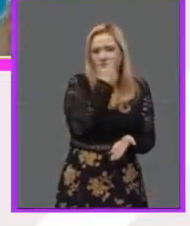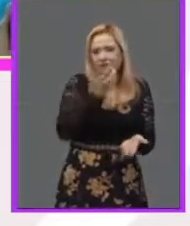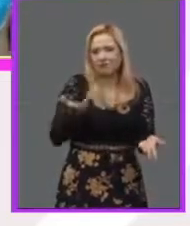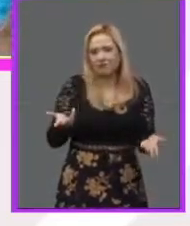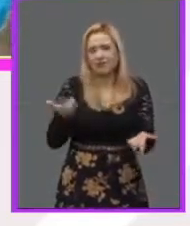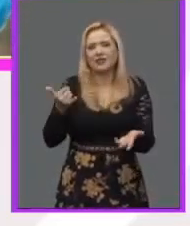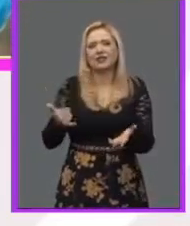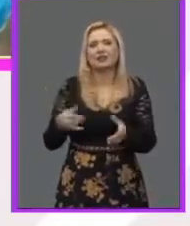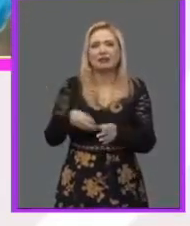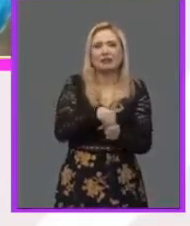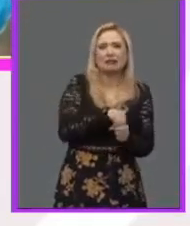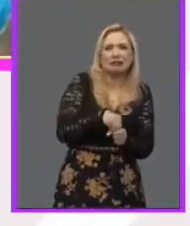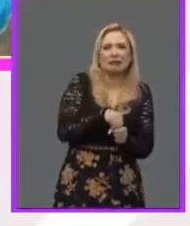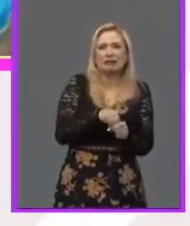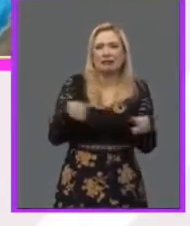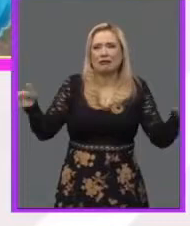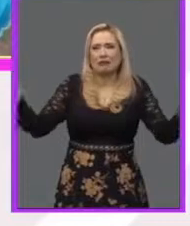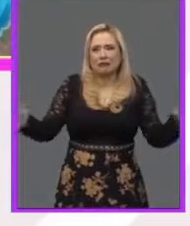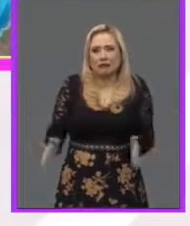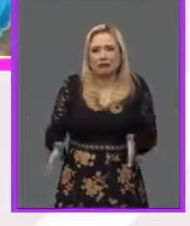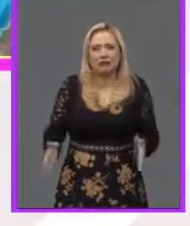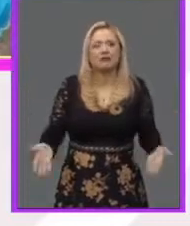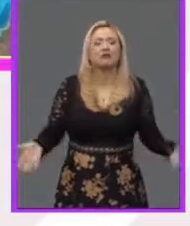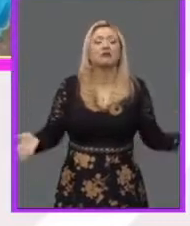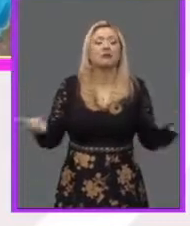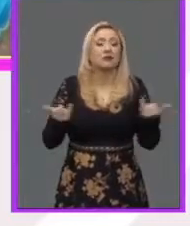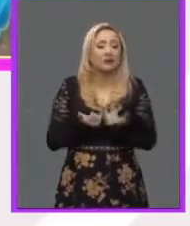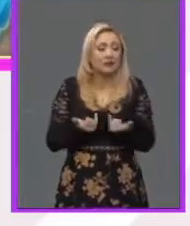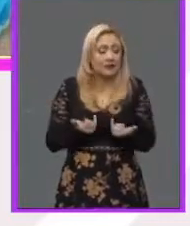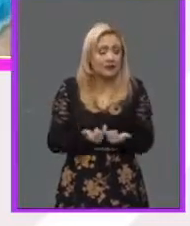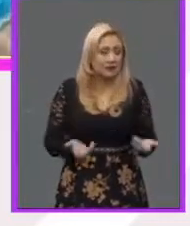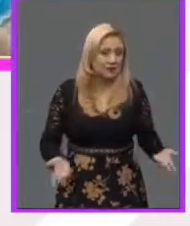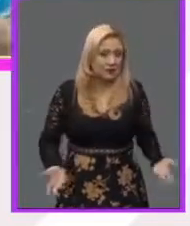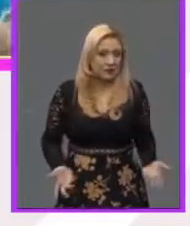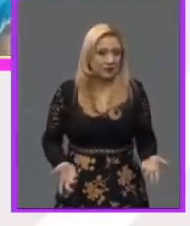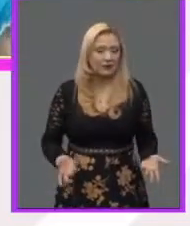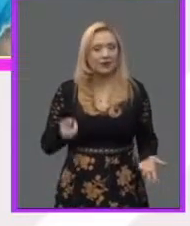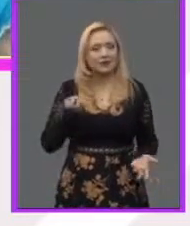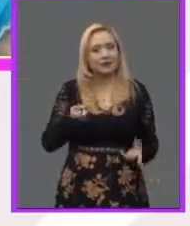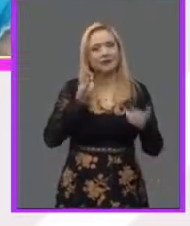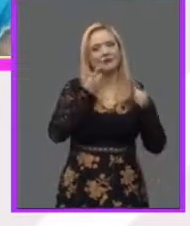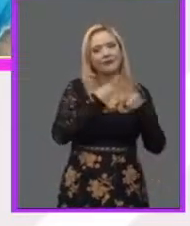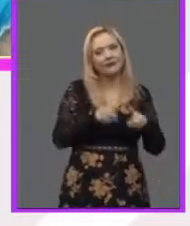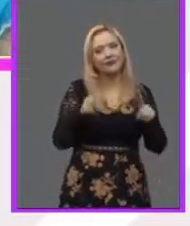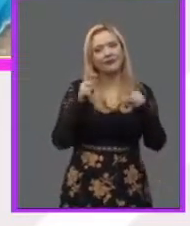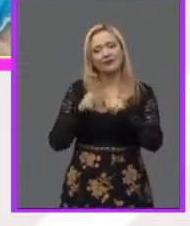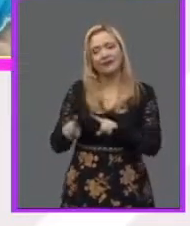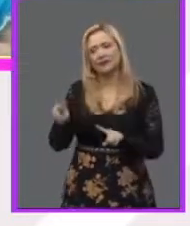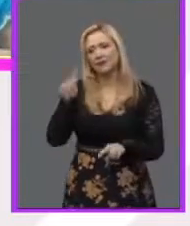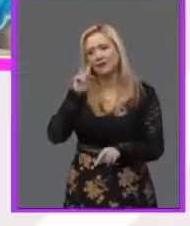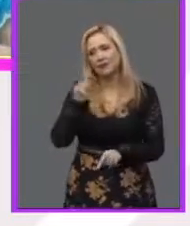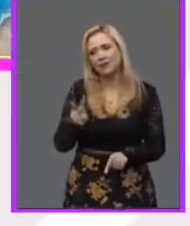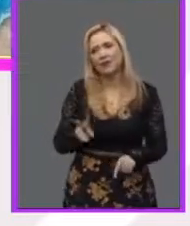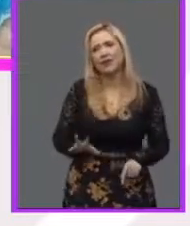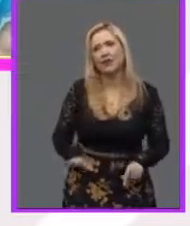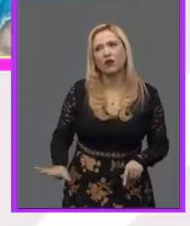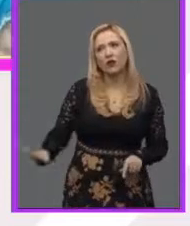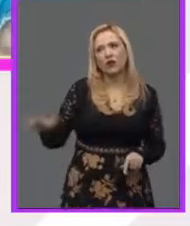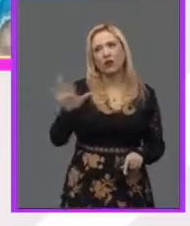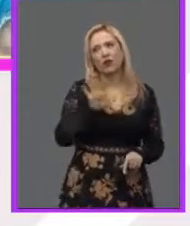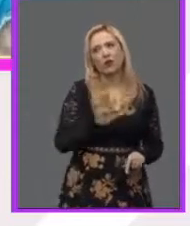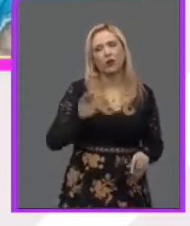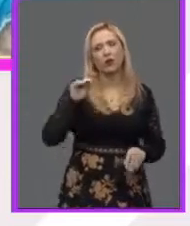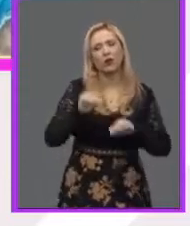El hacinamiento incluso es contextual. Entonces, lo que podemos ver en esto es que cuando se establecen esos modelos, vemos que toda